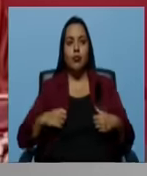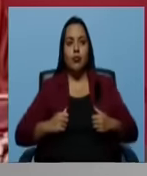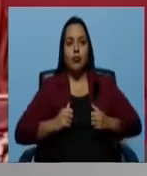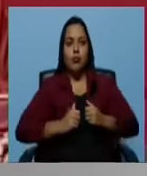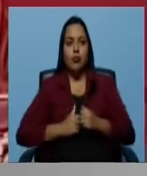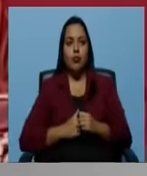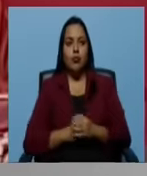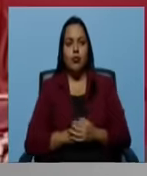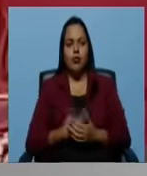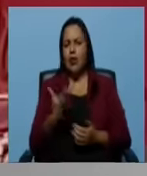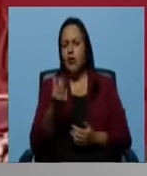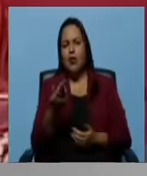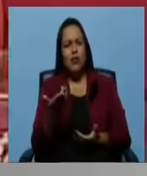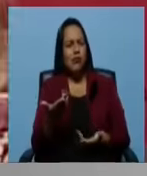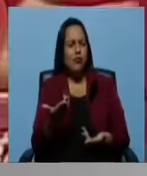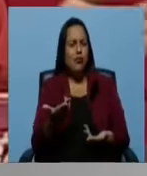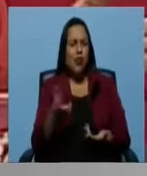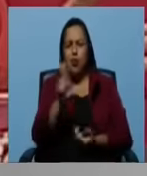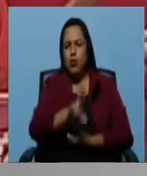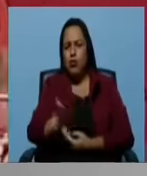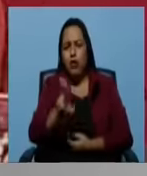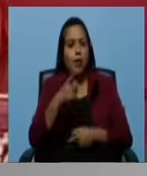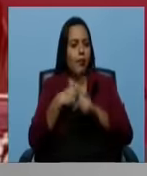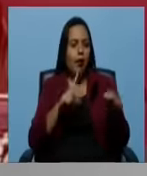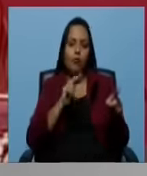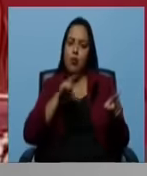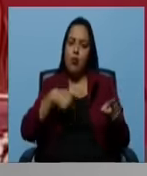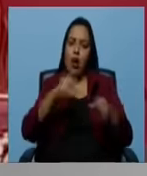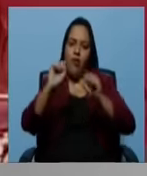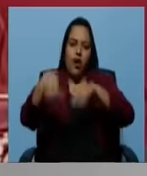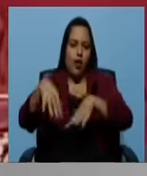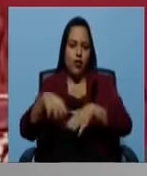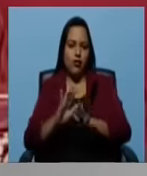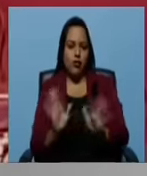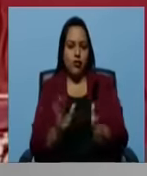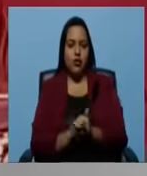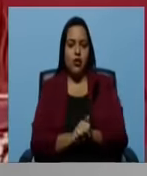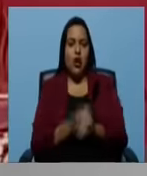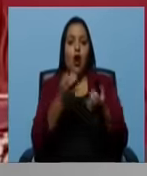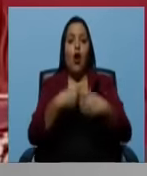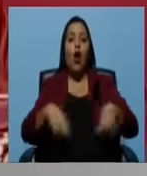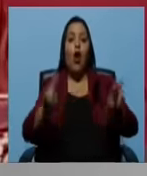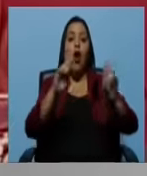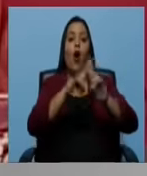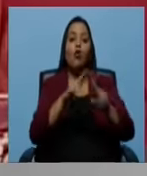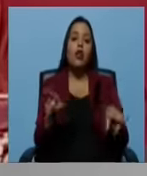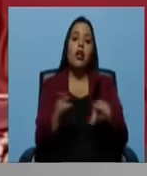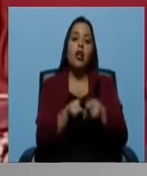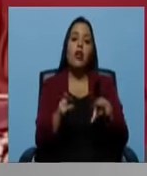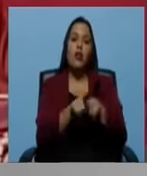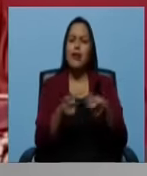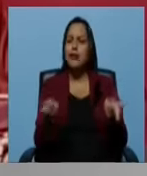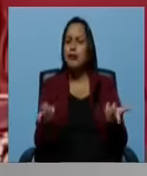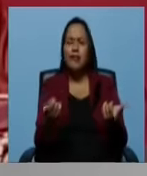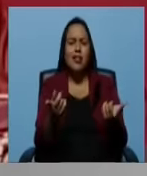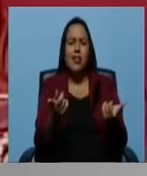obsoletos totalmente, pero son espacios que no podemos abandonar. La ONU se ha convertido en una cosa inútil,